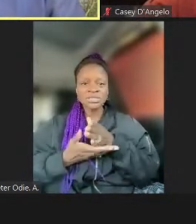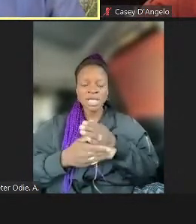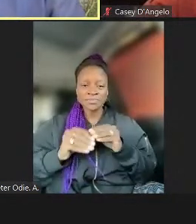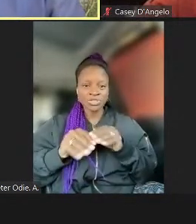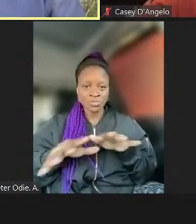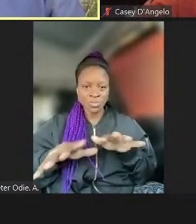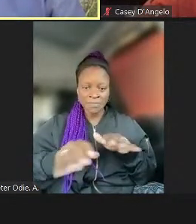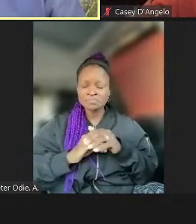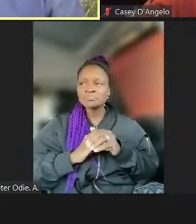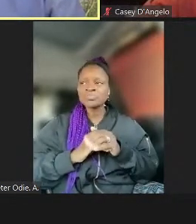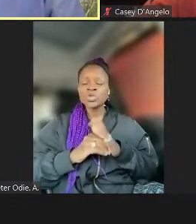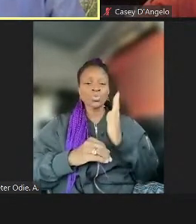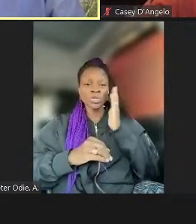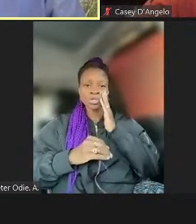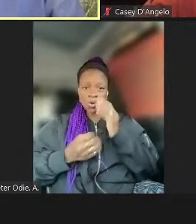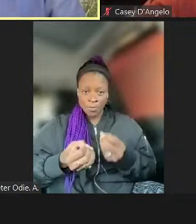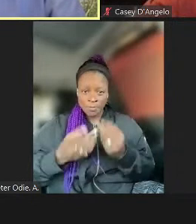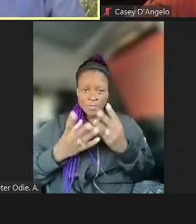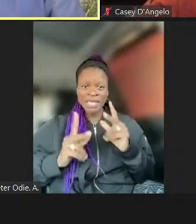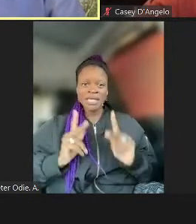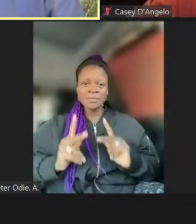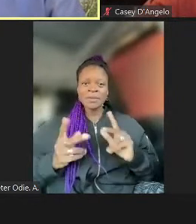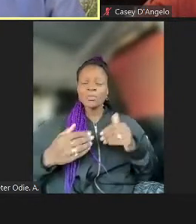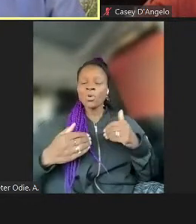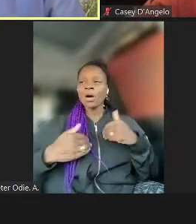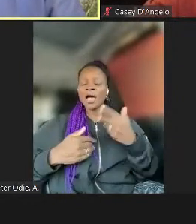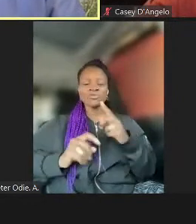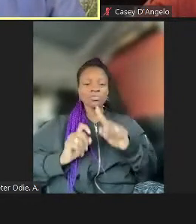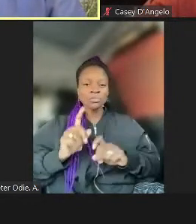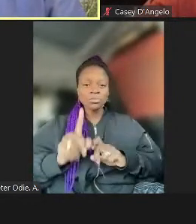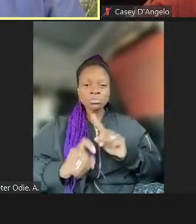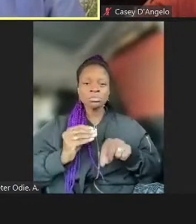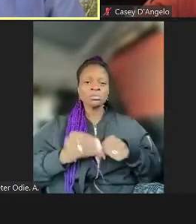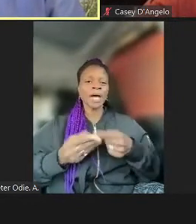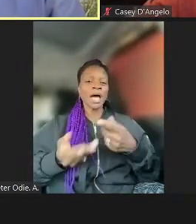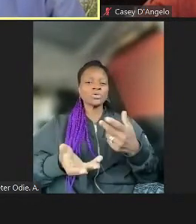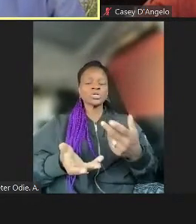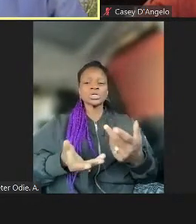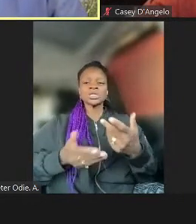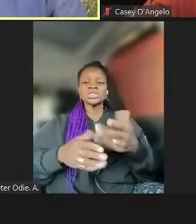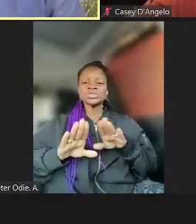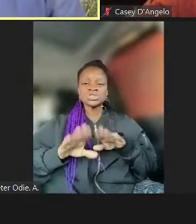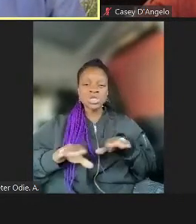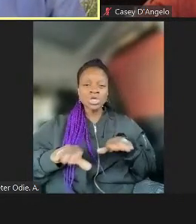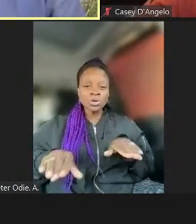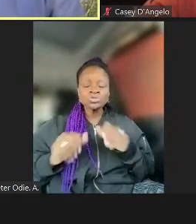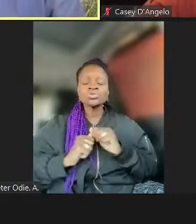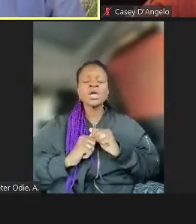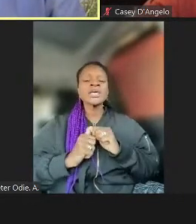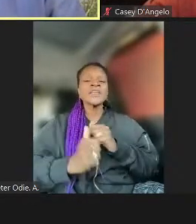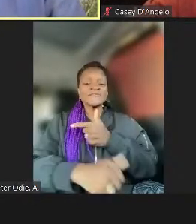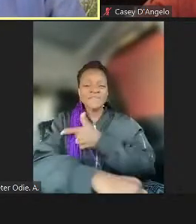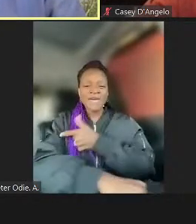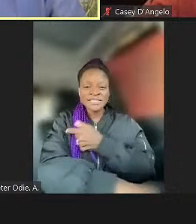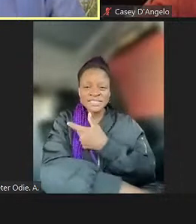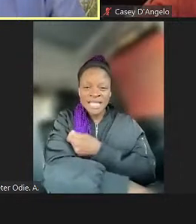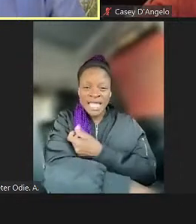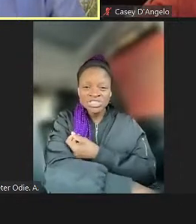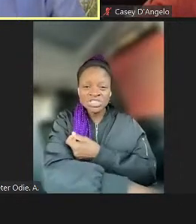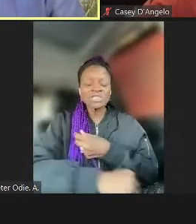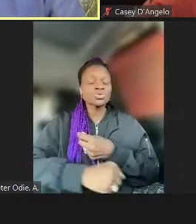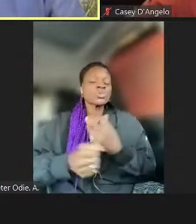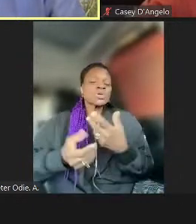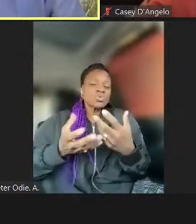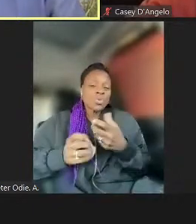está circulando en nuestra área. Sabemos que muchas preguntas tienen acerca de las vacunas de los pediatras y otros